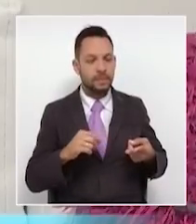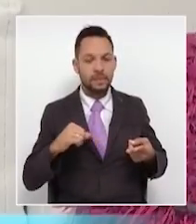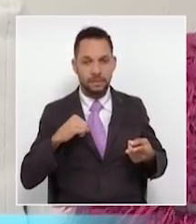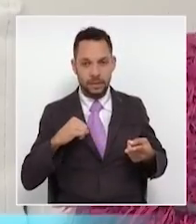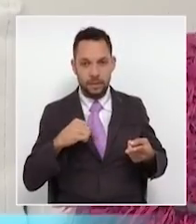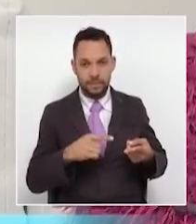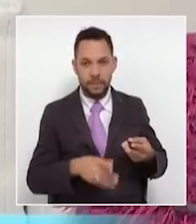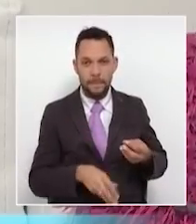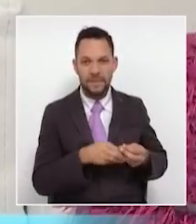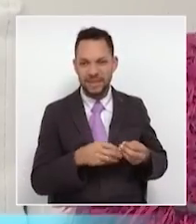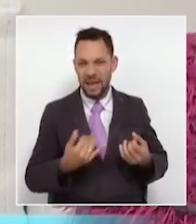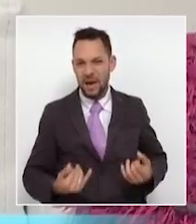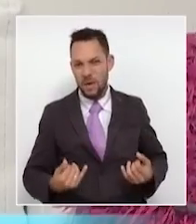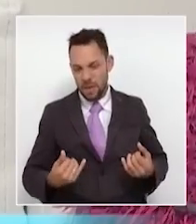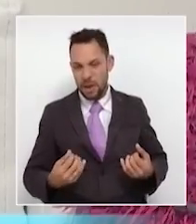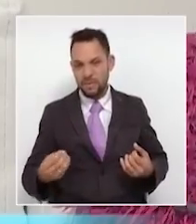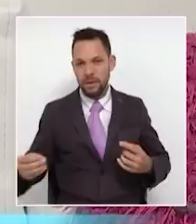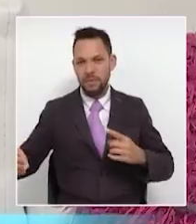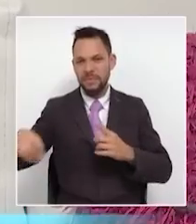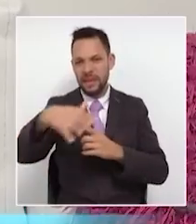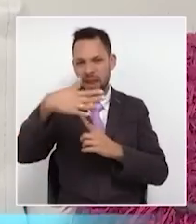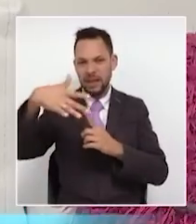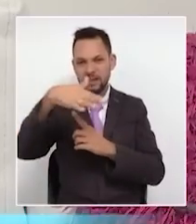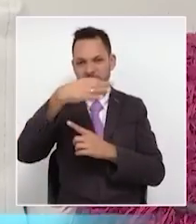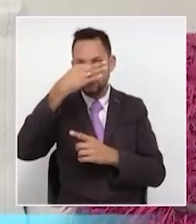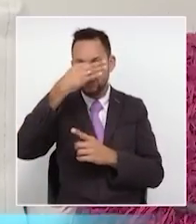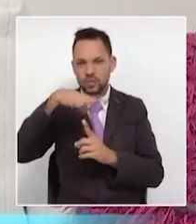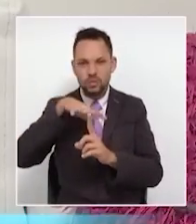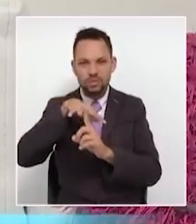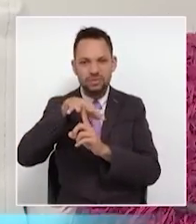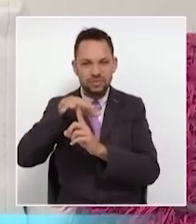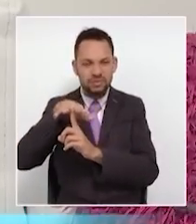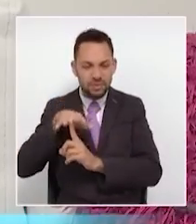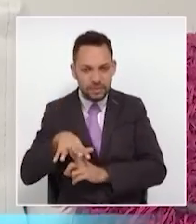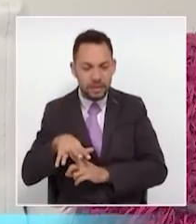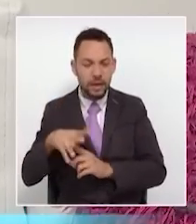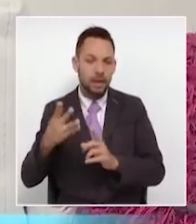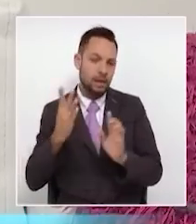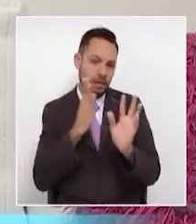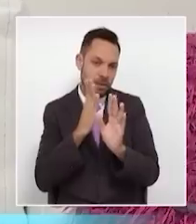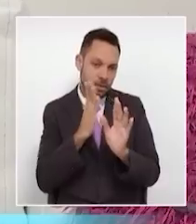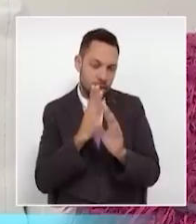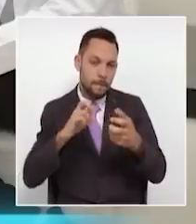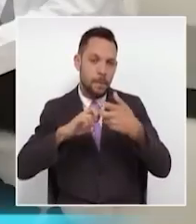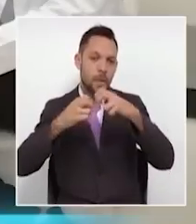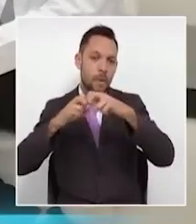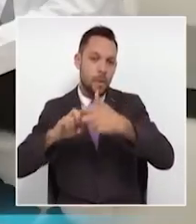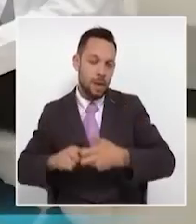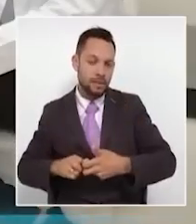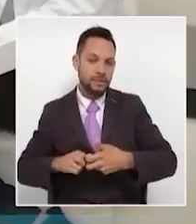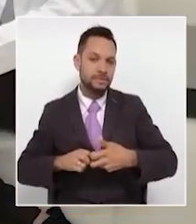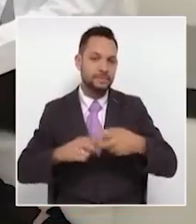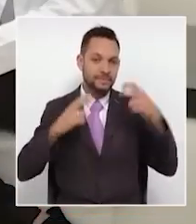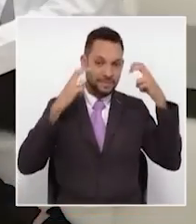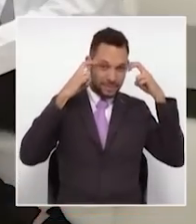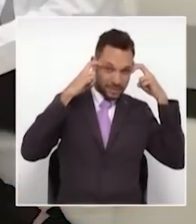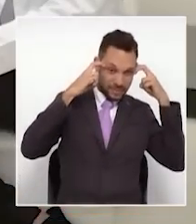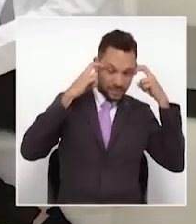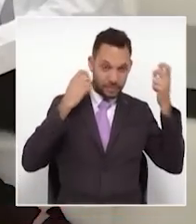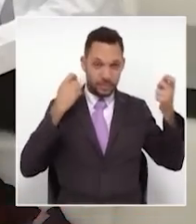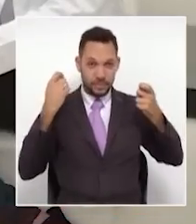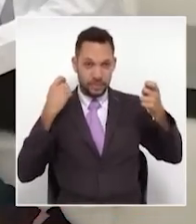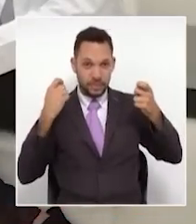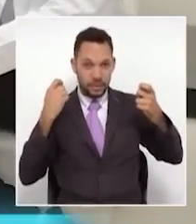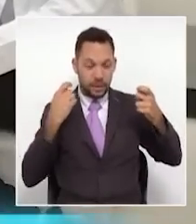por contaminación puede contenerlo entonces muchas personas desencadenan síntomas neurológicos dado la